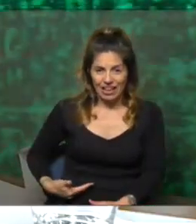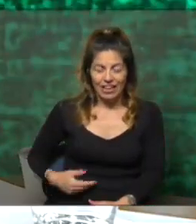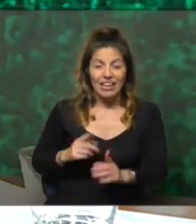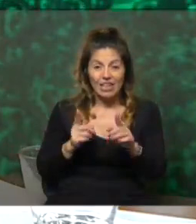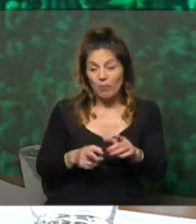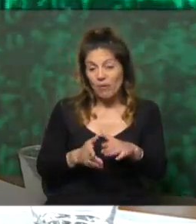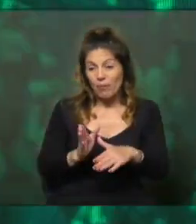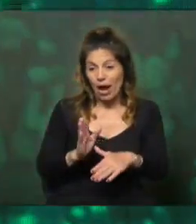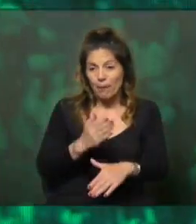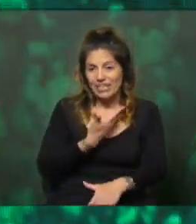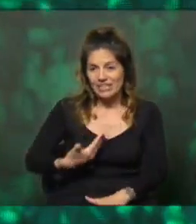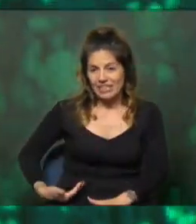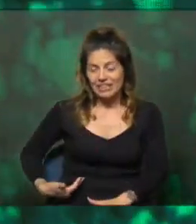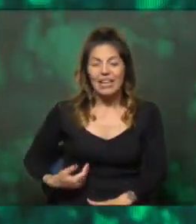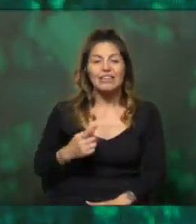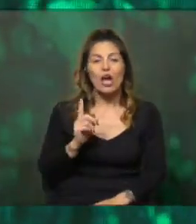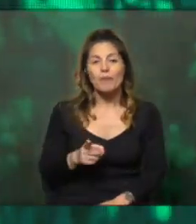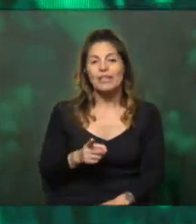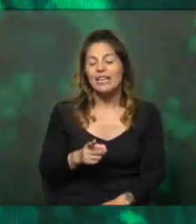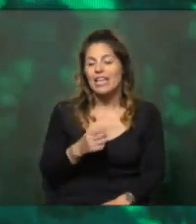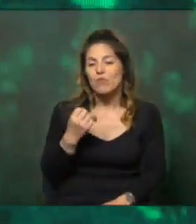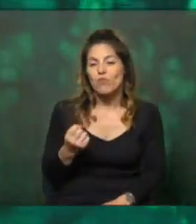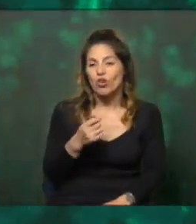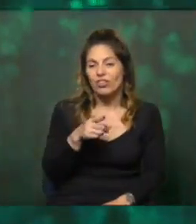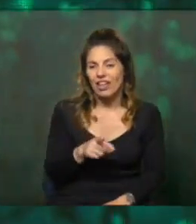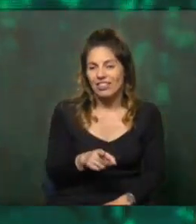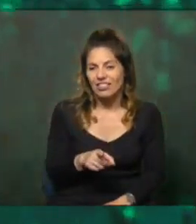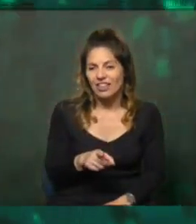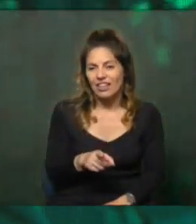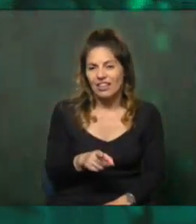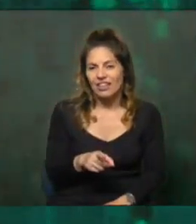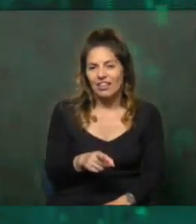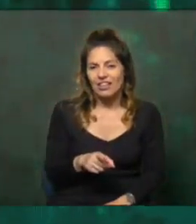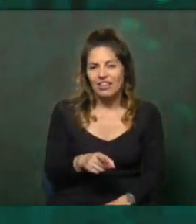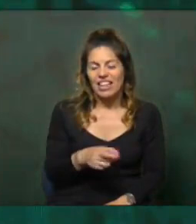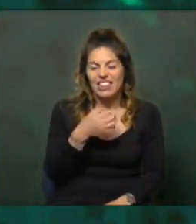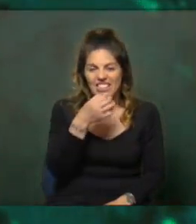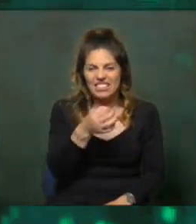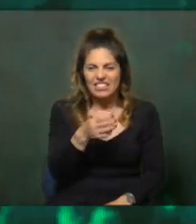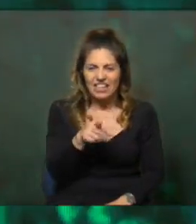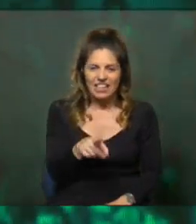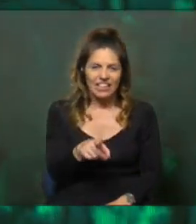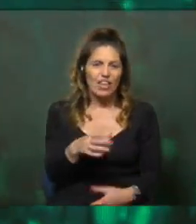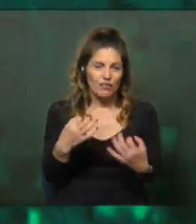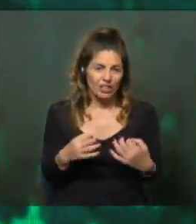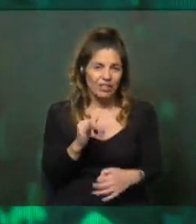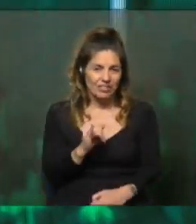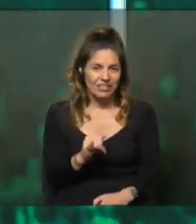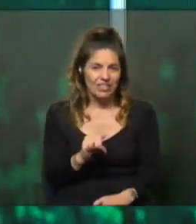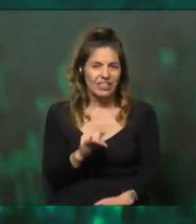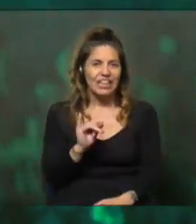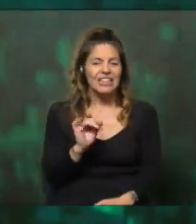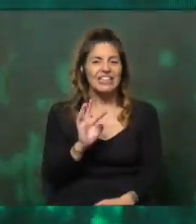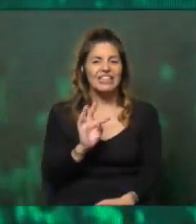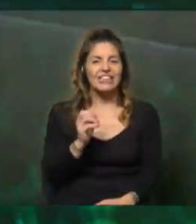también Bueno pero ahí vemos que también hay una parte importante decía algo que es efectivamente es así itamar